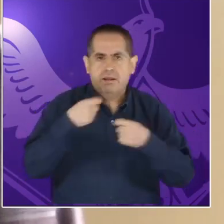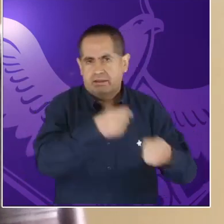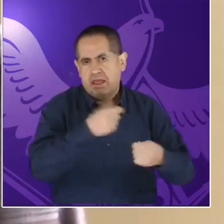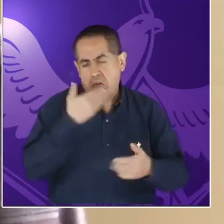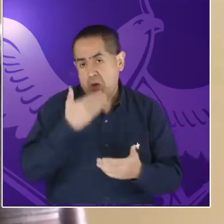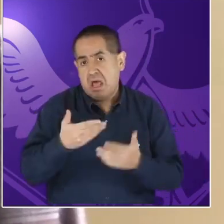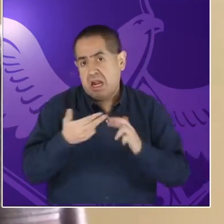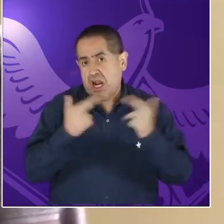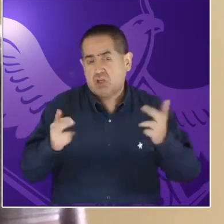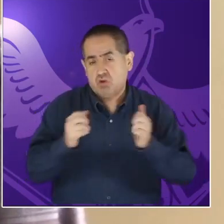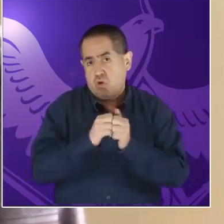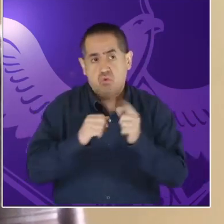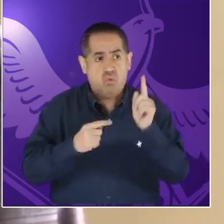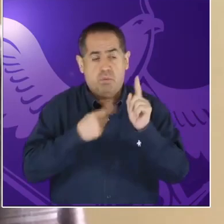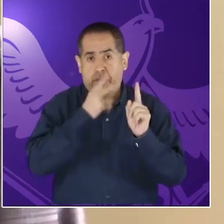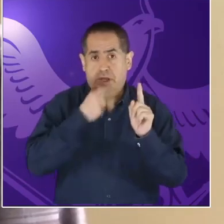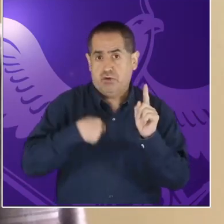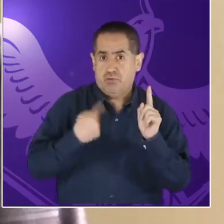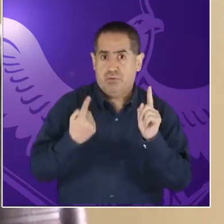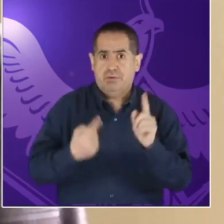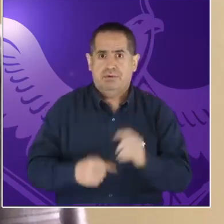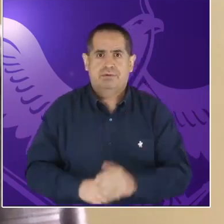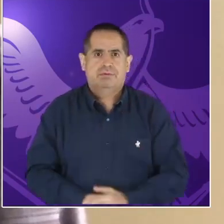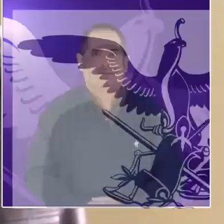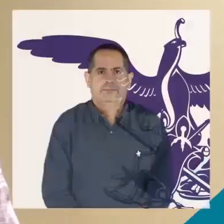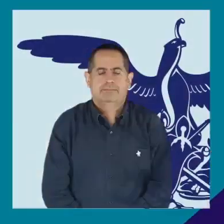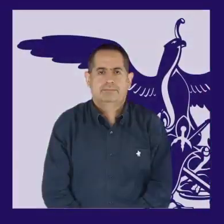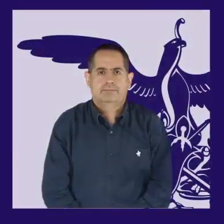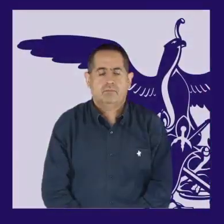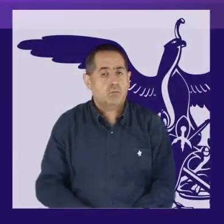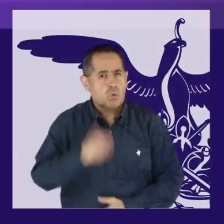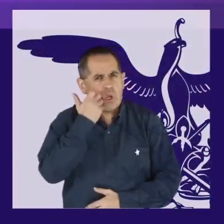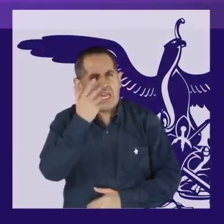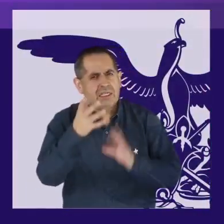hija en la forma de la relación parental, ¿no?